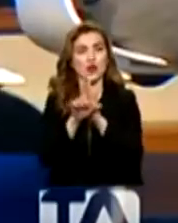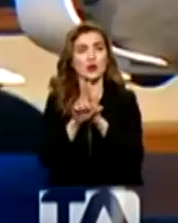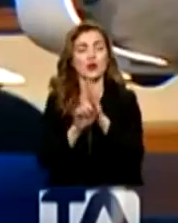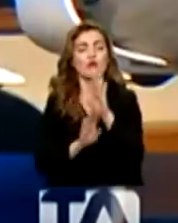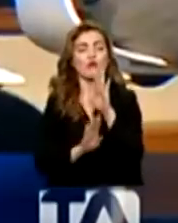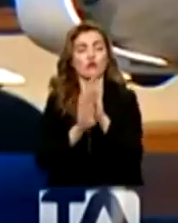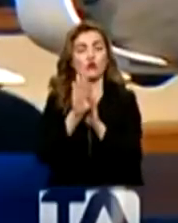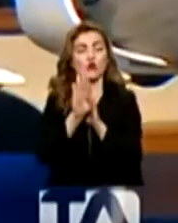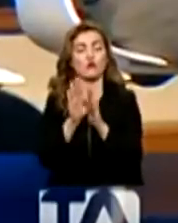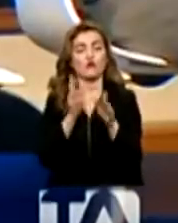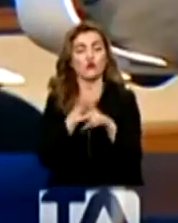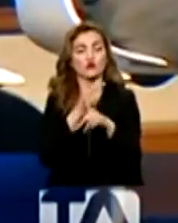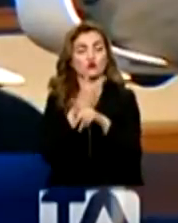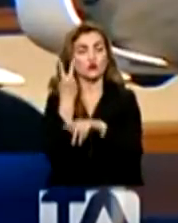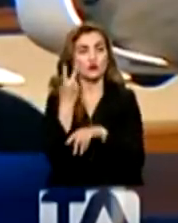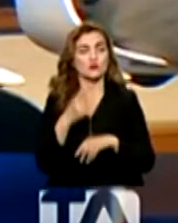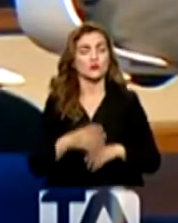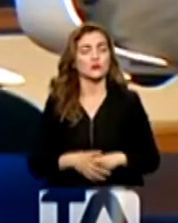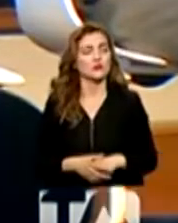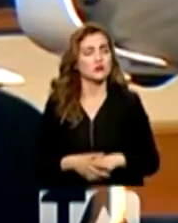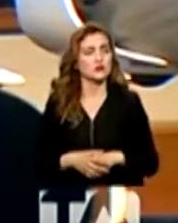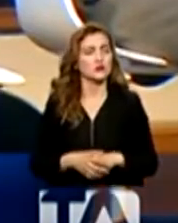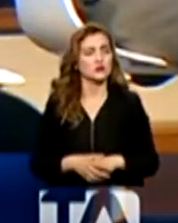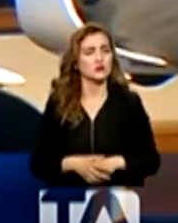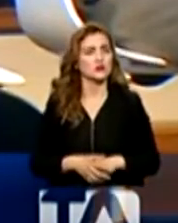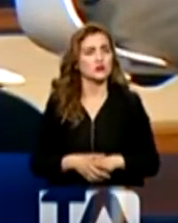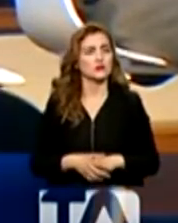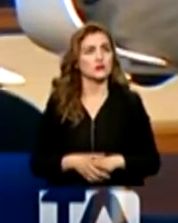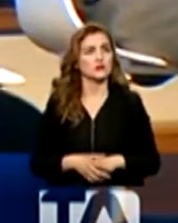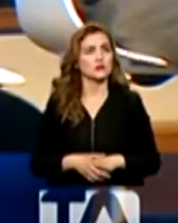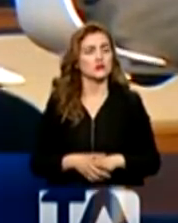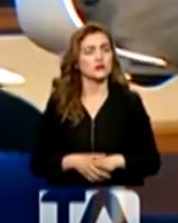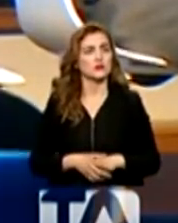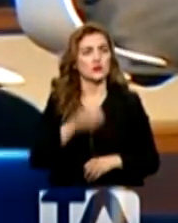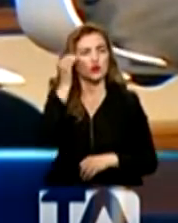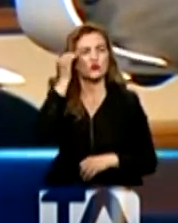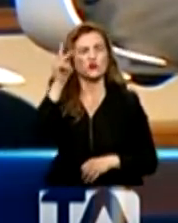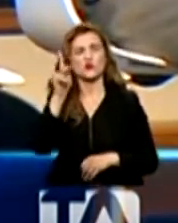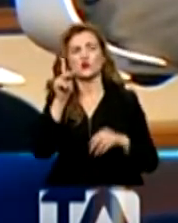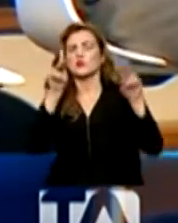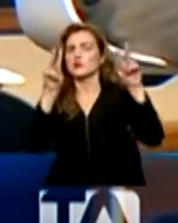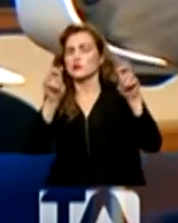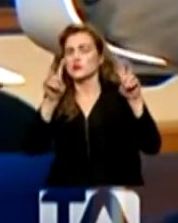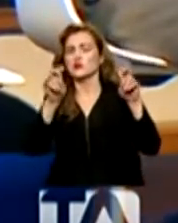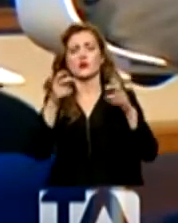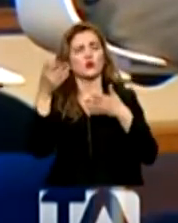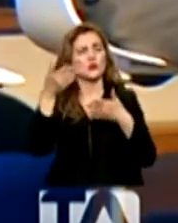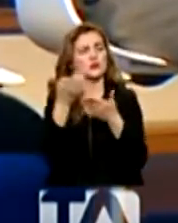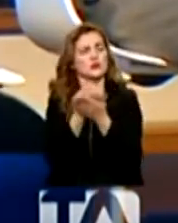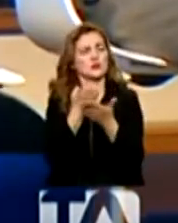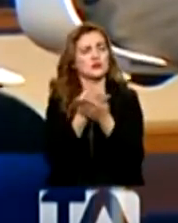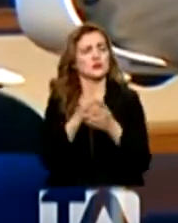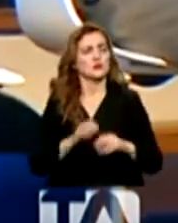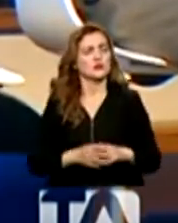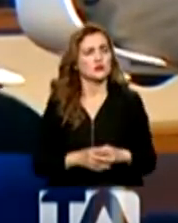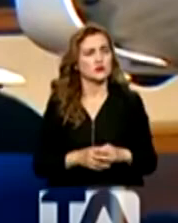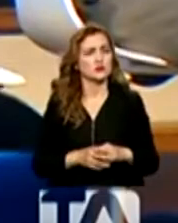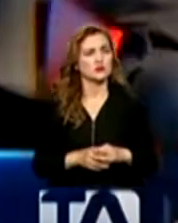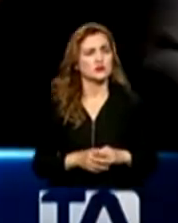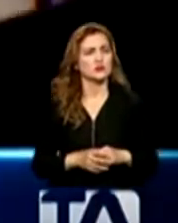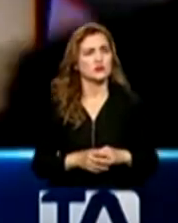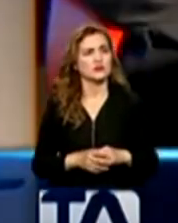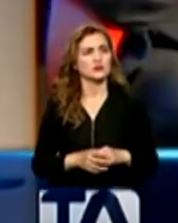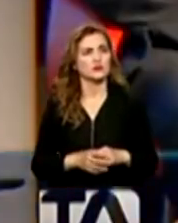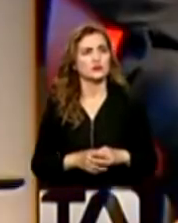que haber un banco central independiente que sea capaz de opinar sobre la política económica, alertar ciertas cosas, estará lista para el primer trimestre.